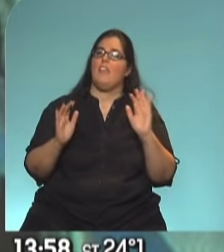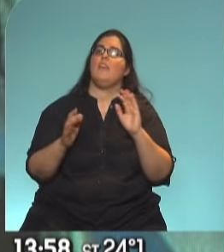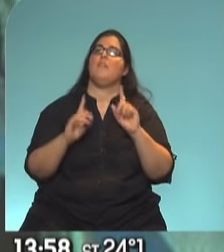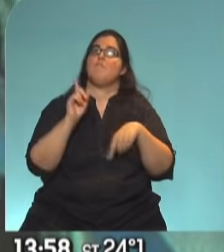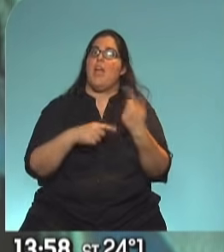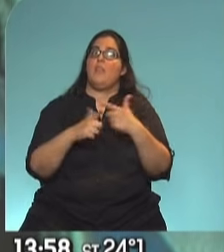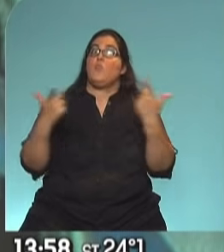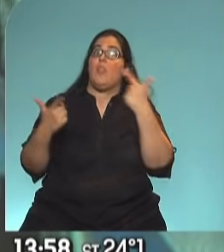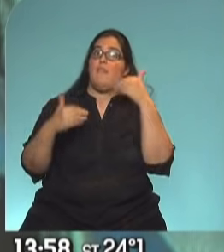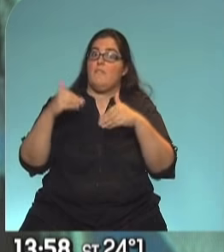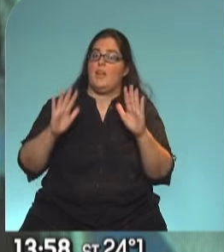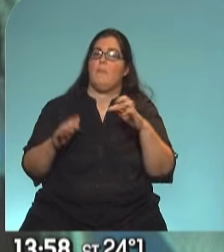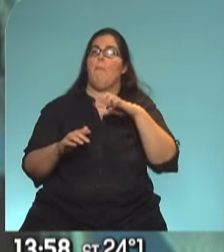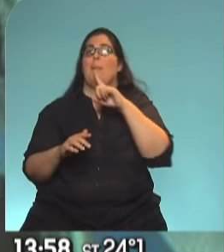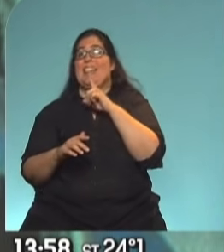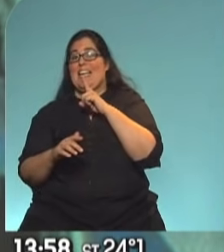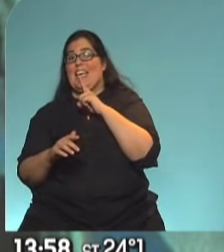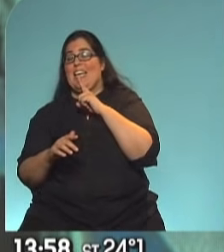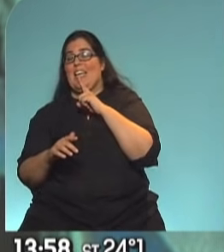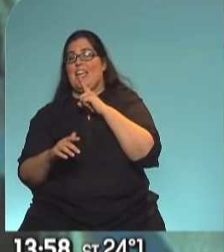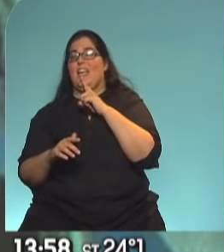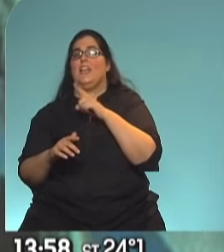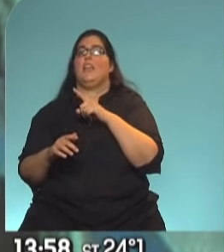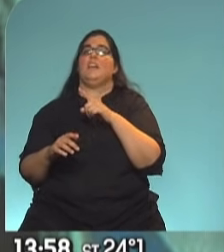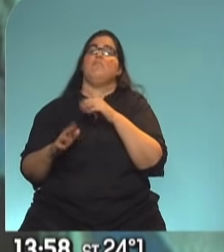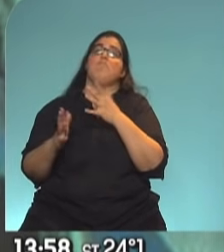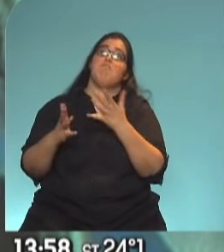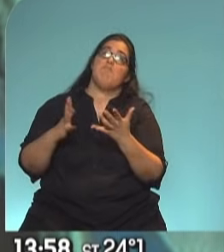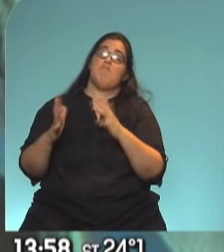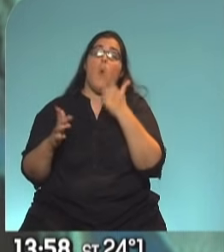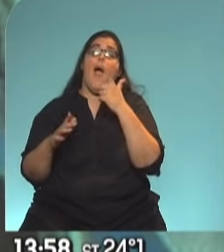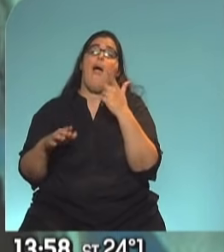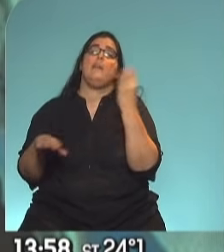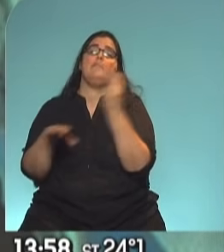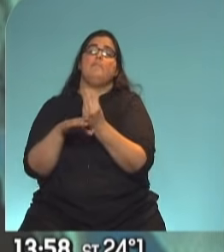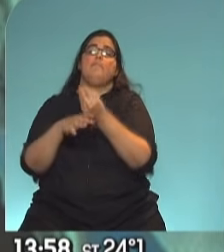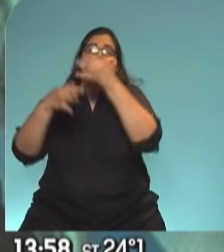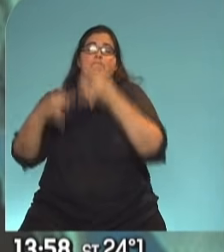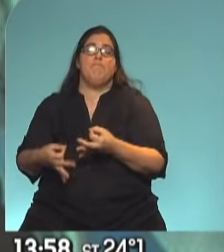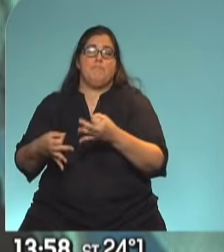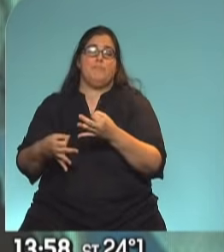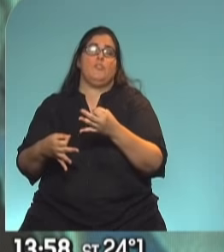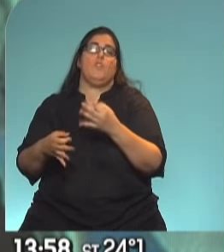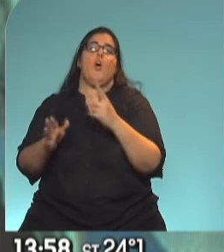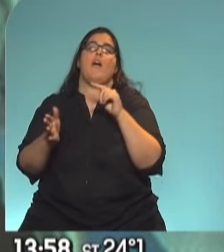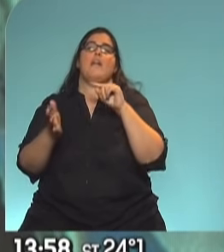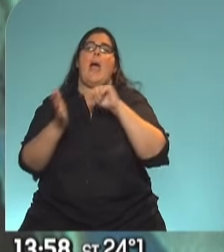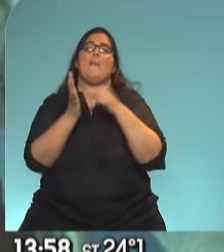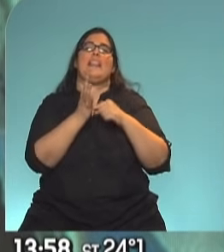su suerte. El PT con no tiene candidatos firmes en las principales